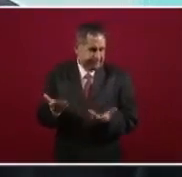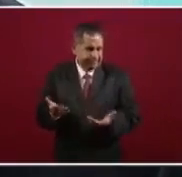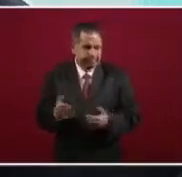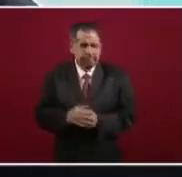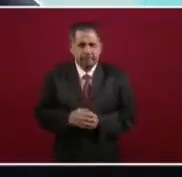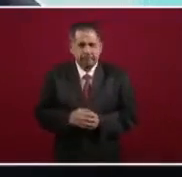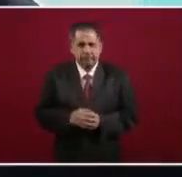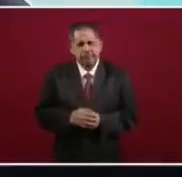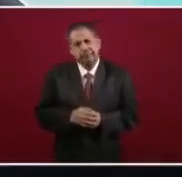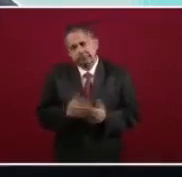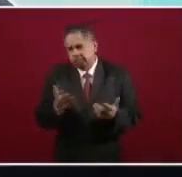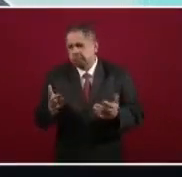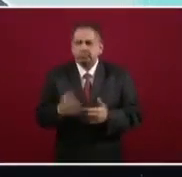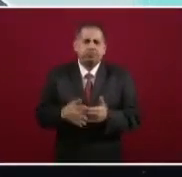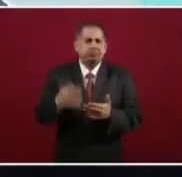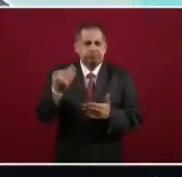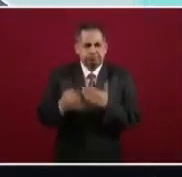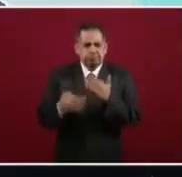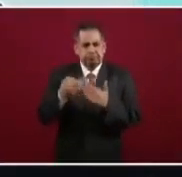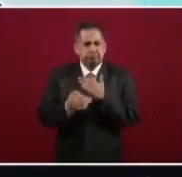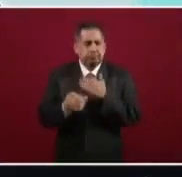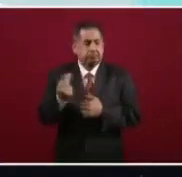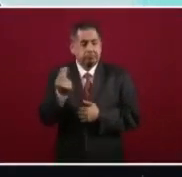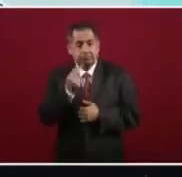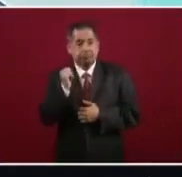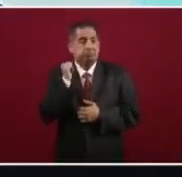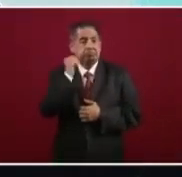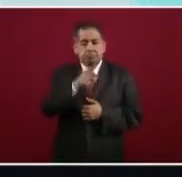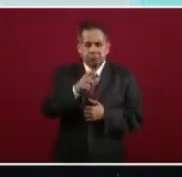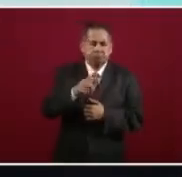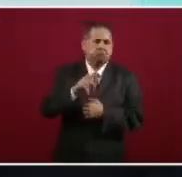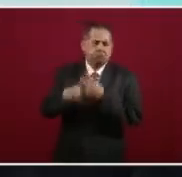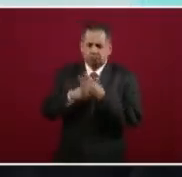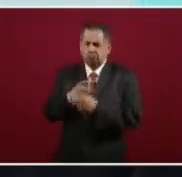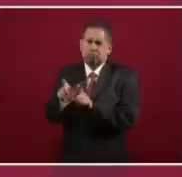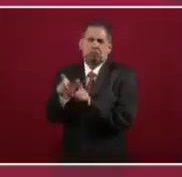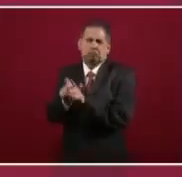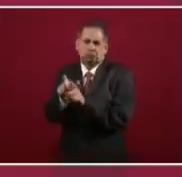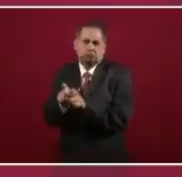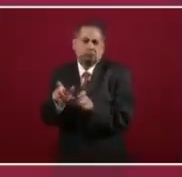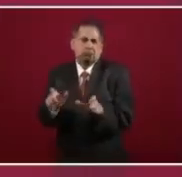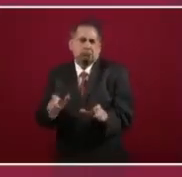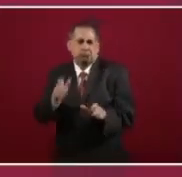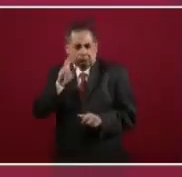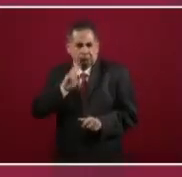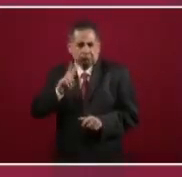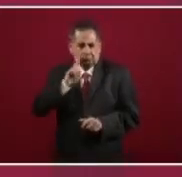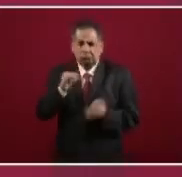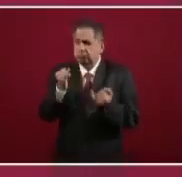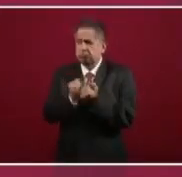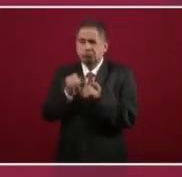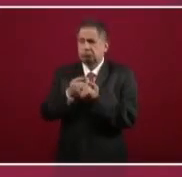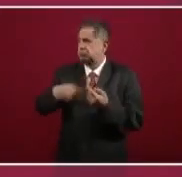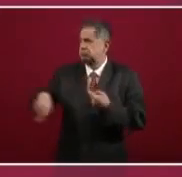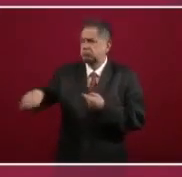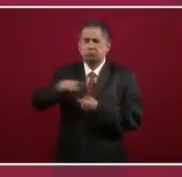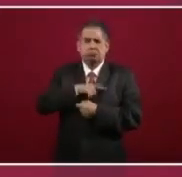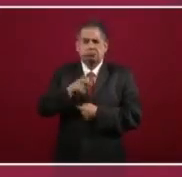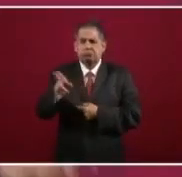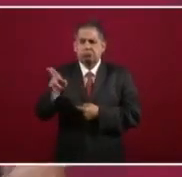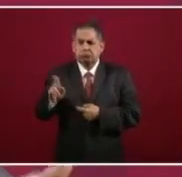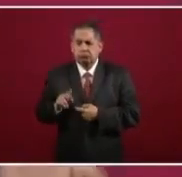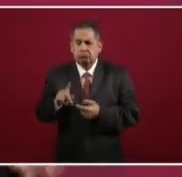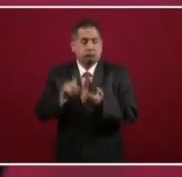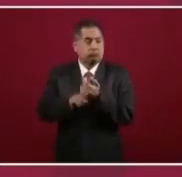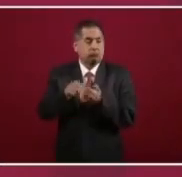si hace falta se le protege como a todos pero no